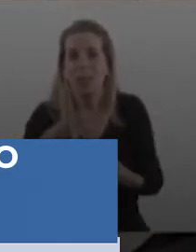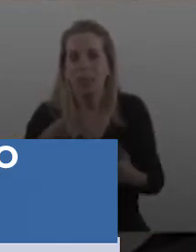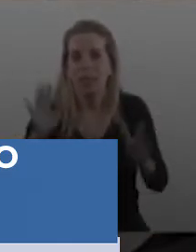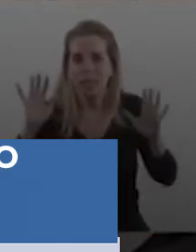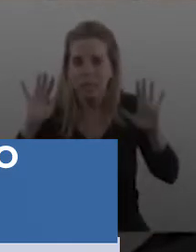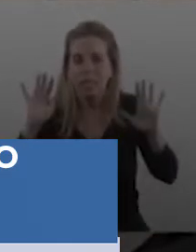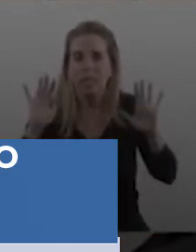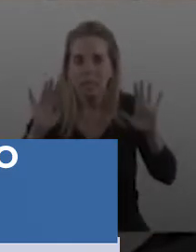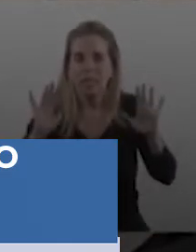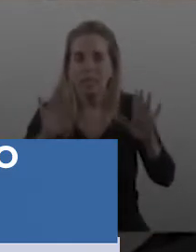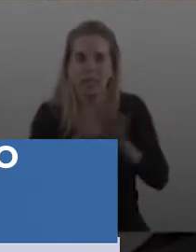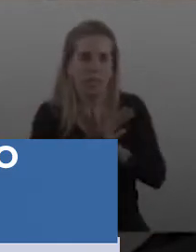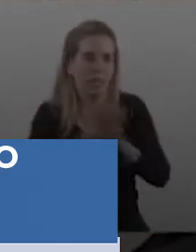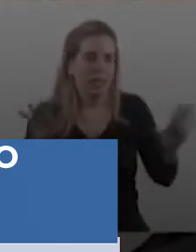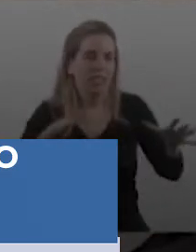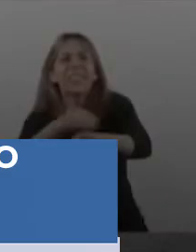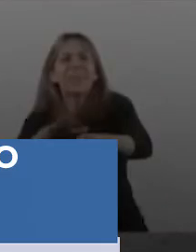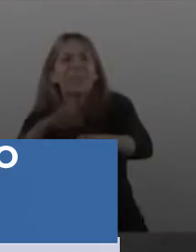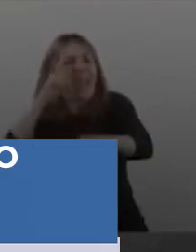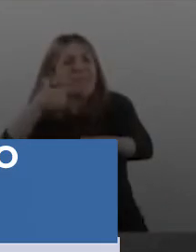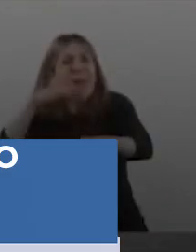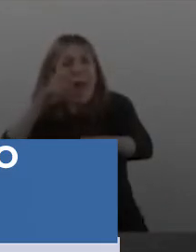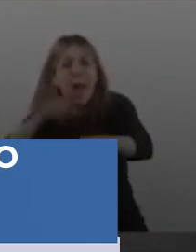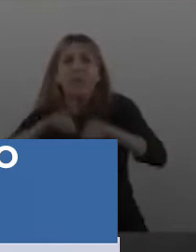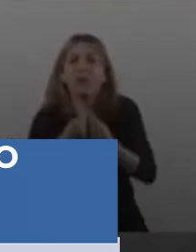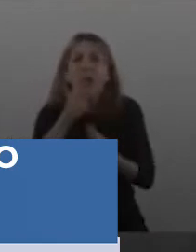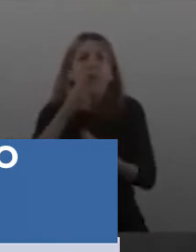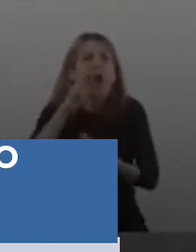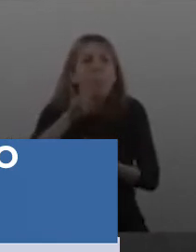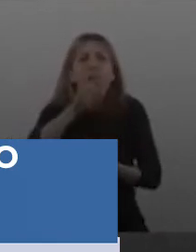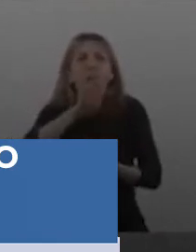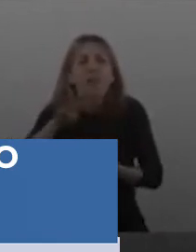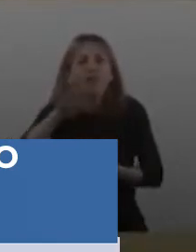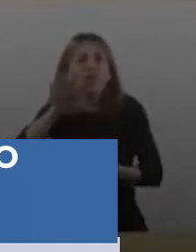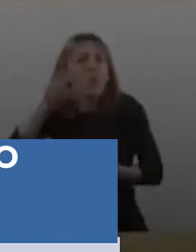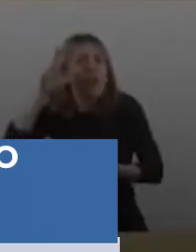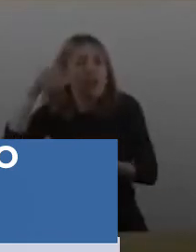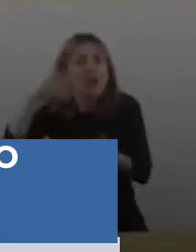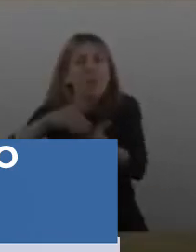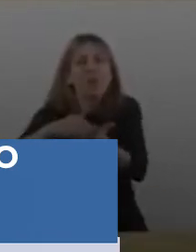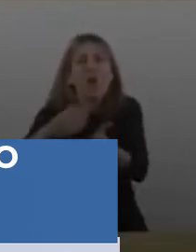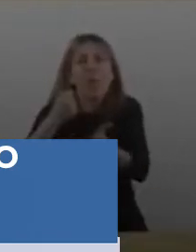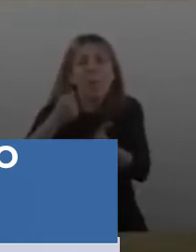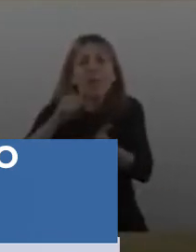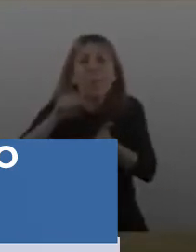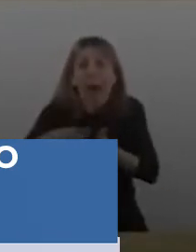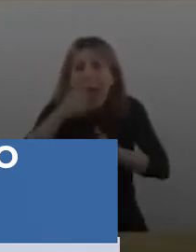Nadie disfrutó de la pandemia. Los que hacen política con la